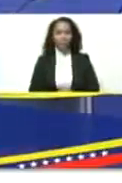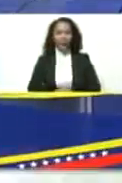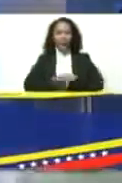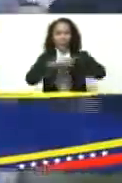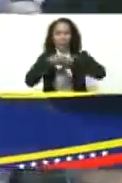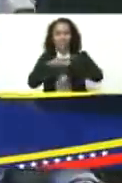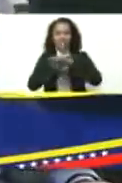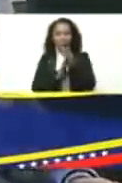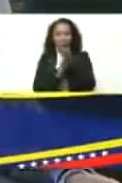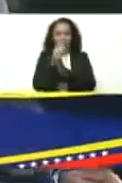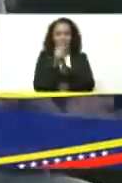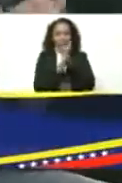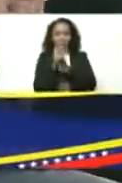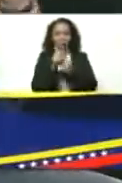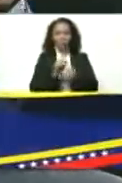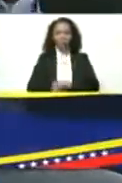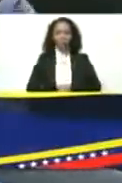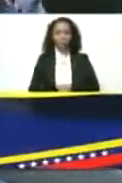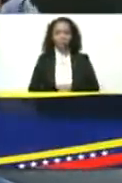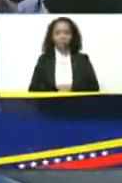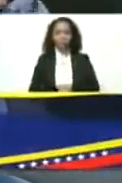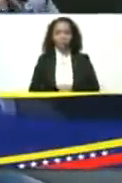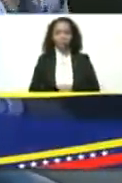ministra emprendedora,